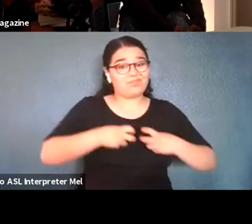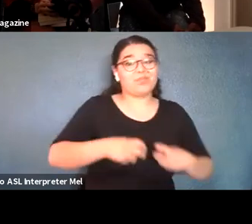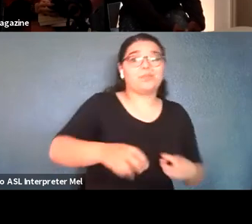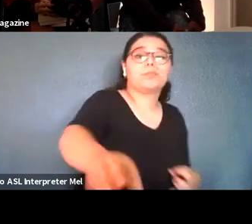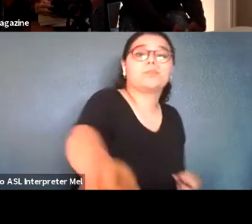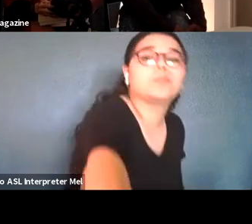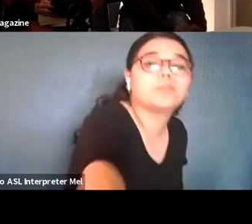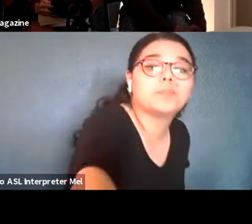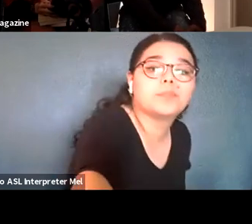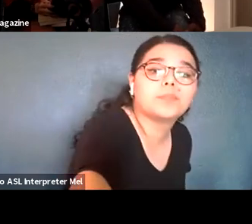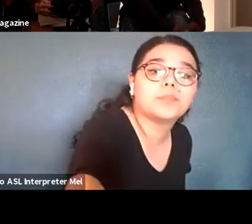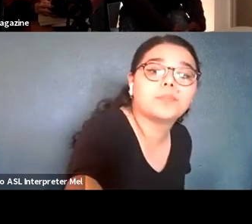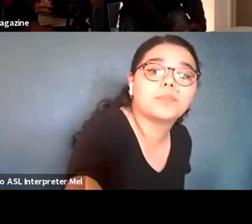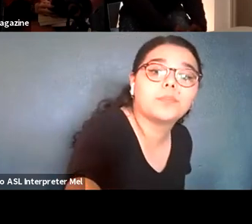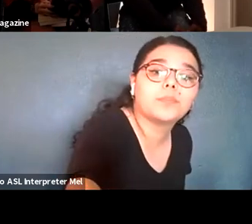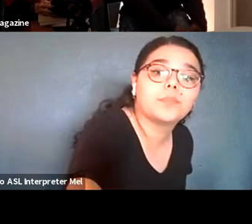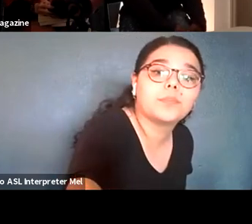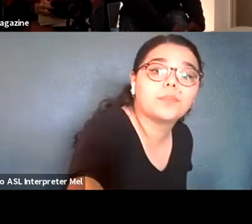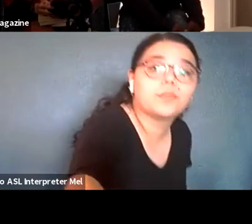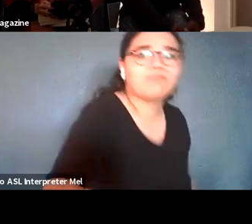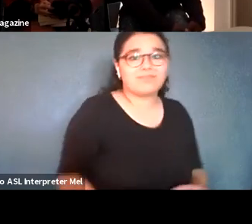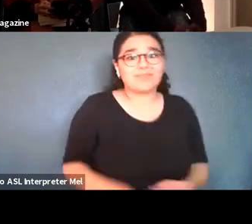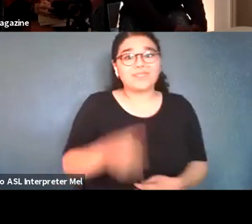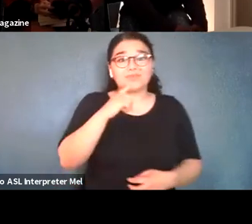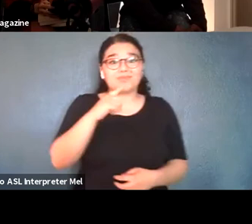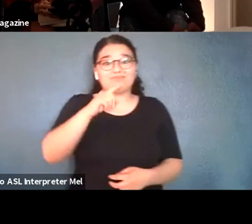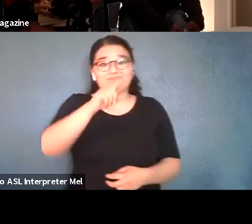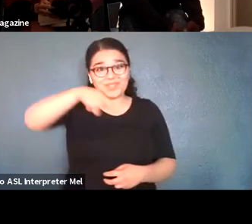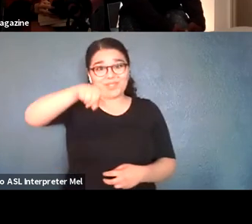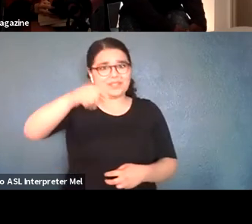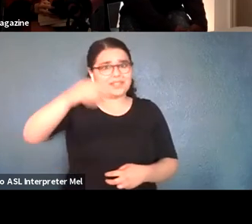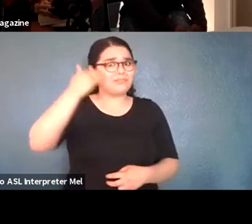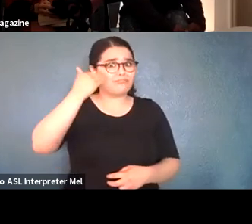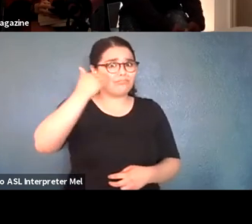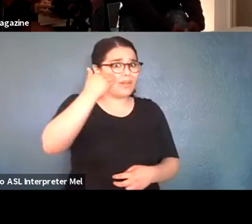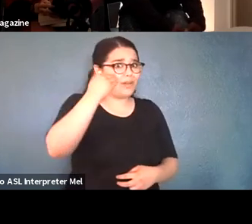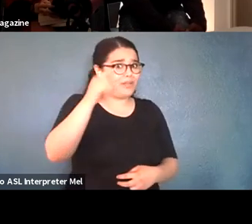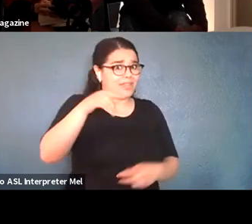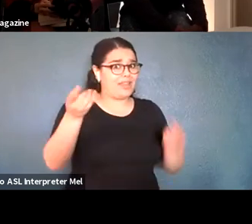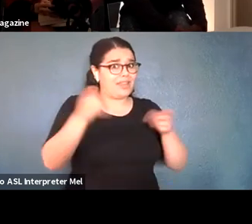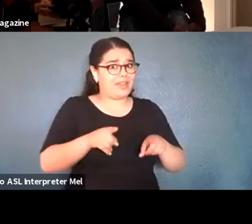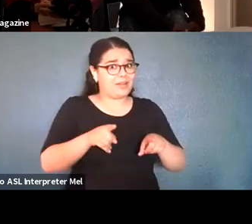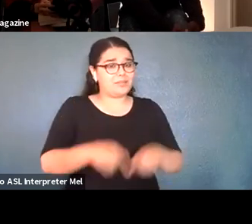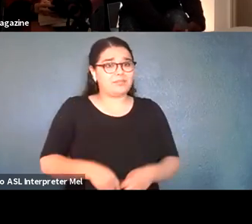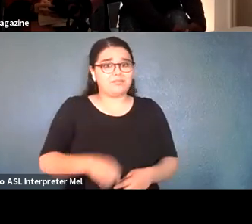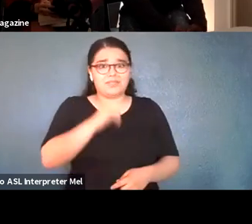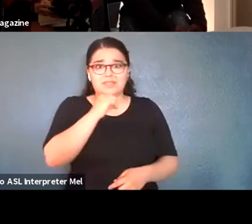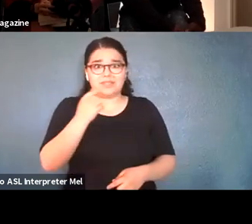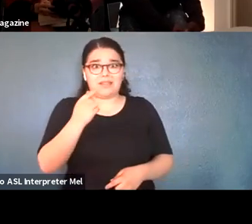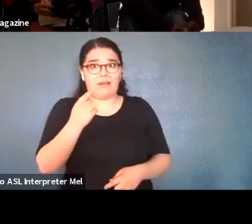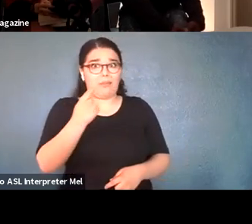sepan que no nomás es una persona o dos, también son familias, hijos que se ven separados